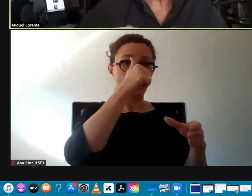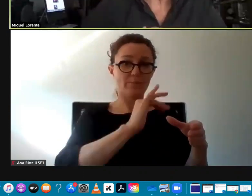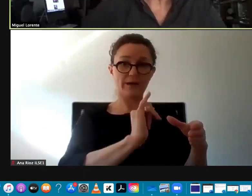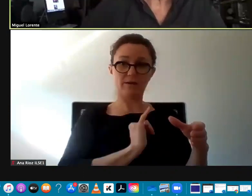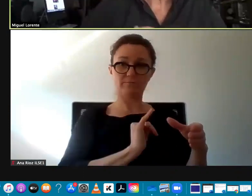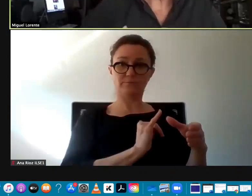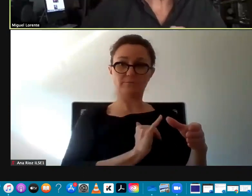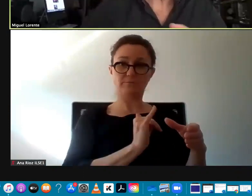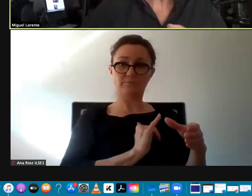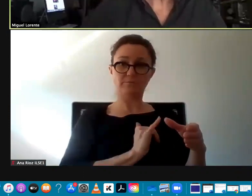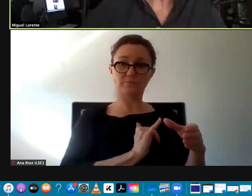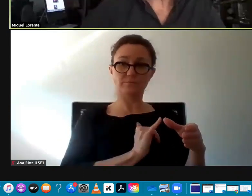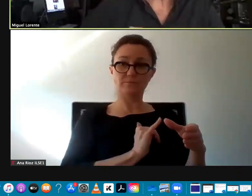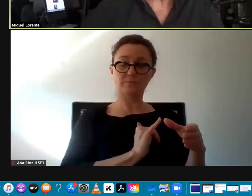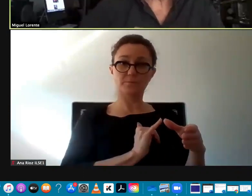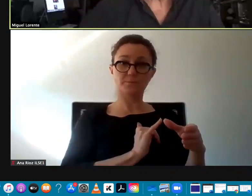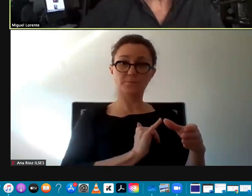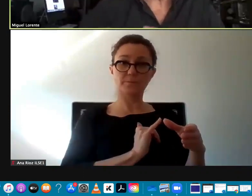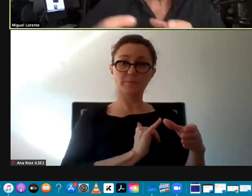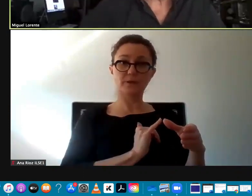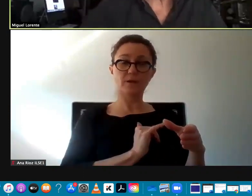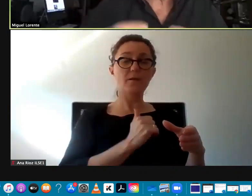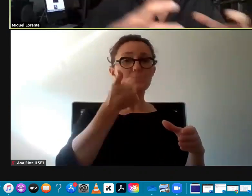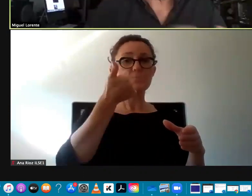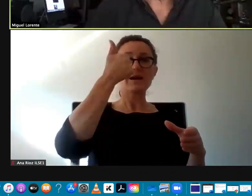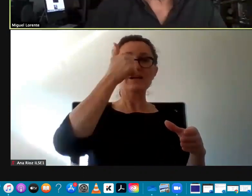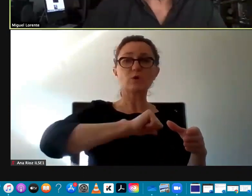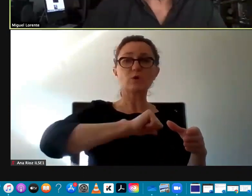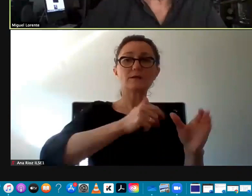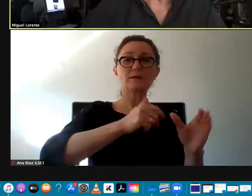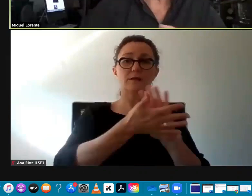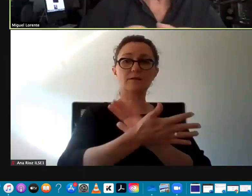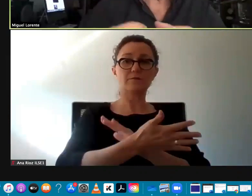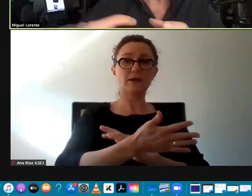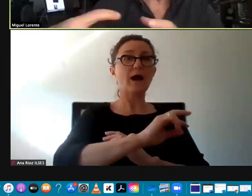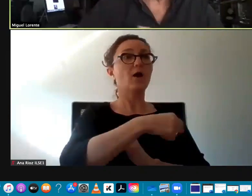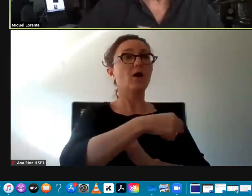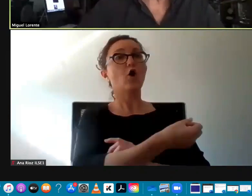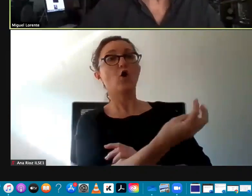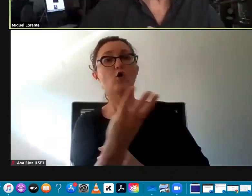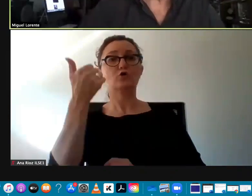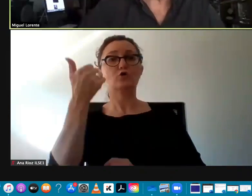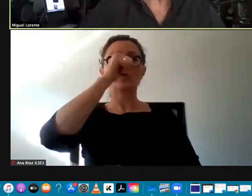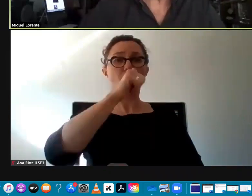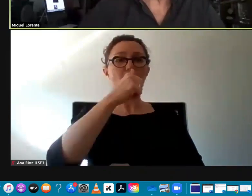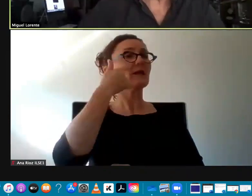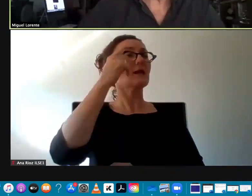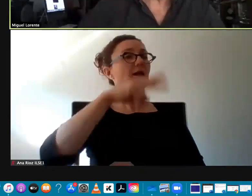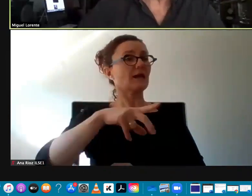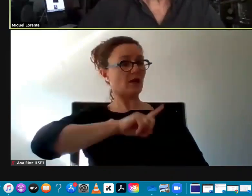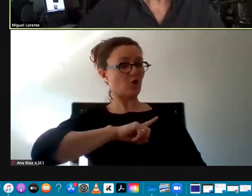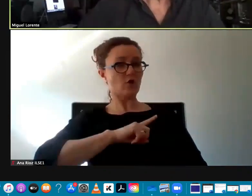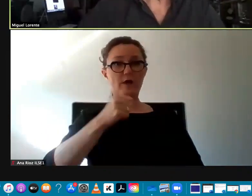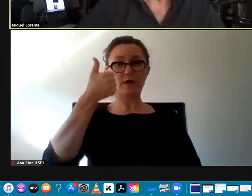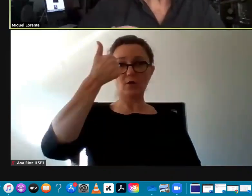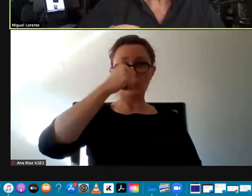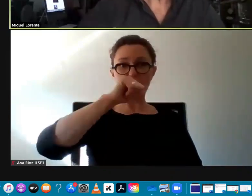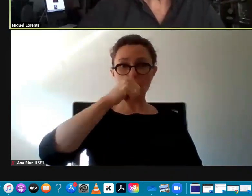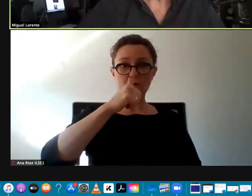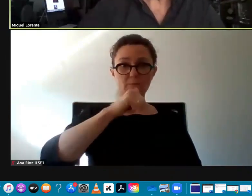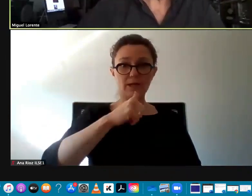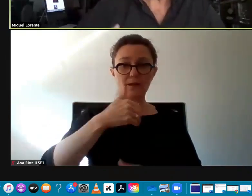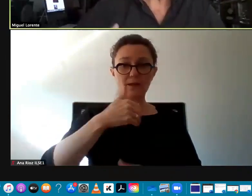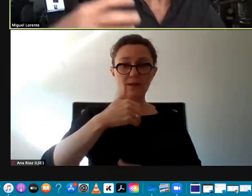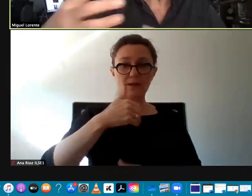esa masculinidad, significa ser reconocido como hombre por otros hombres. No es solo una cuestión individual, una cuestión